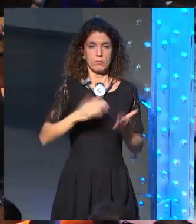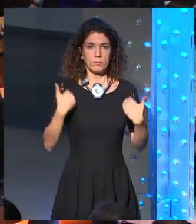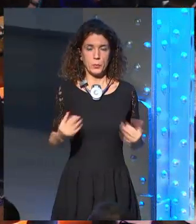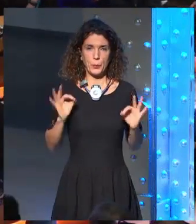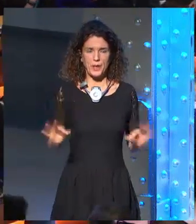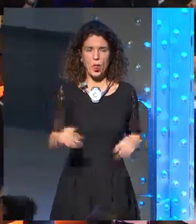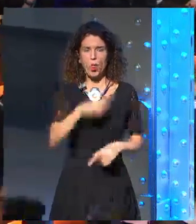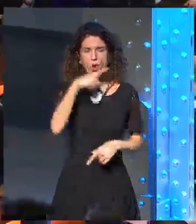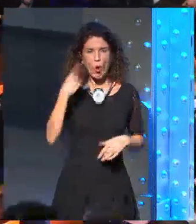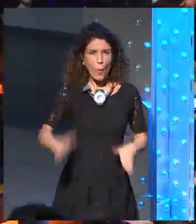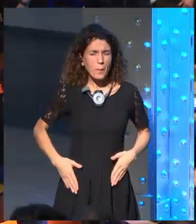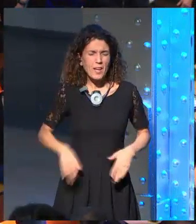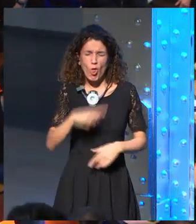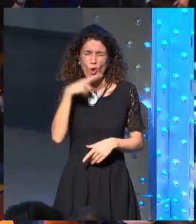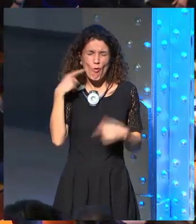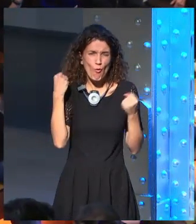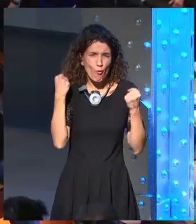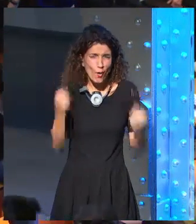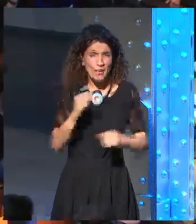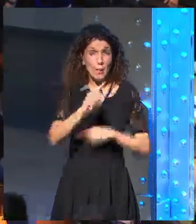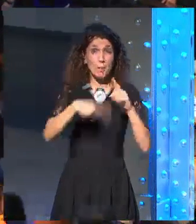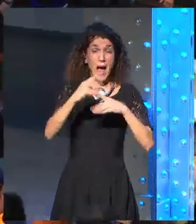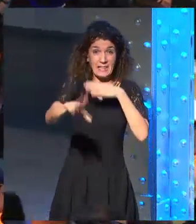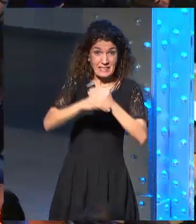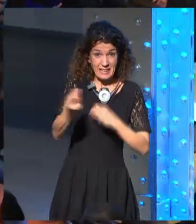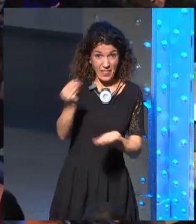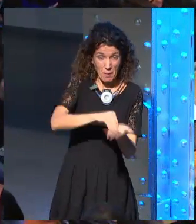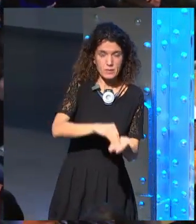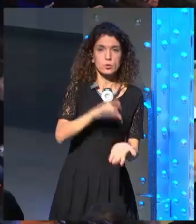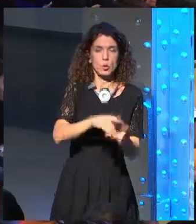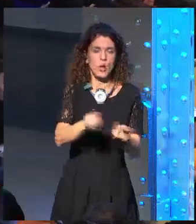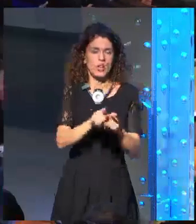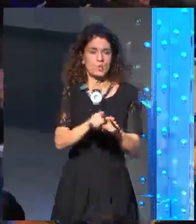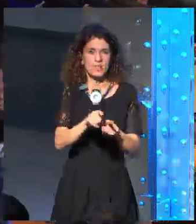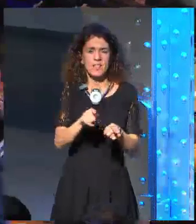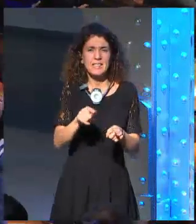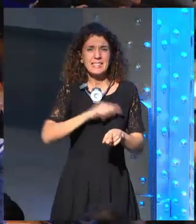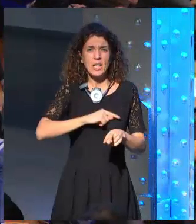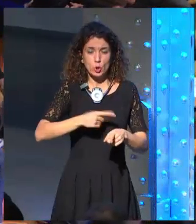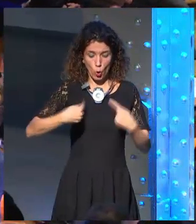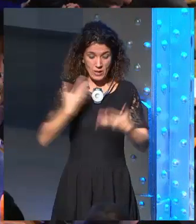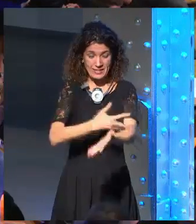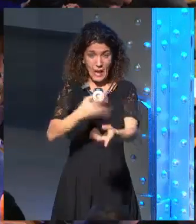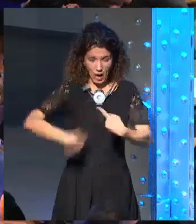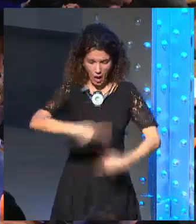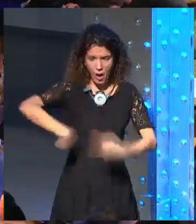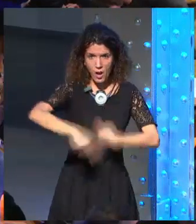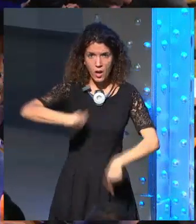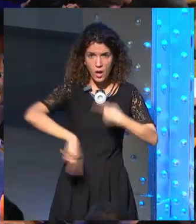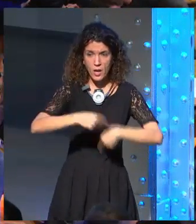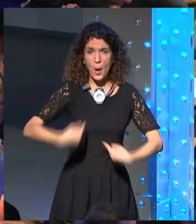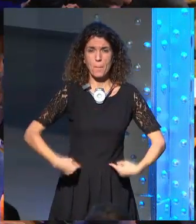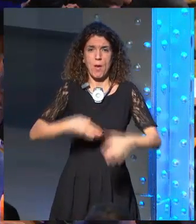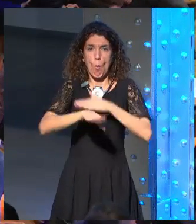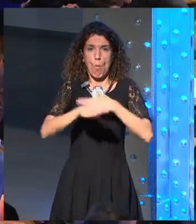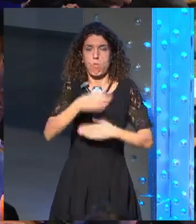el dolor en mis piernas es espantoso y él se suma a una situación todavía más alarmante. Noto como la sangre de mi cuerpo se está acumulando en mis